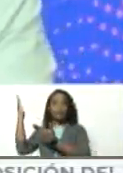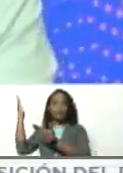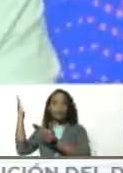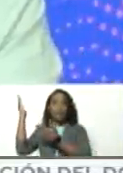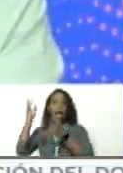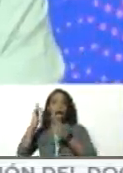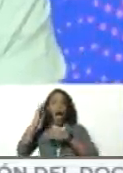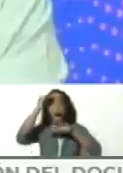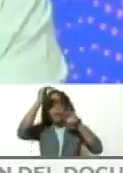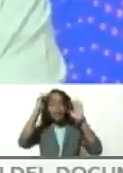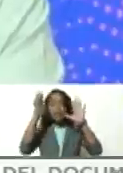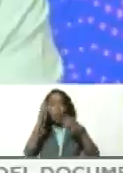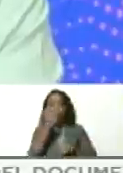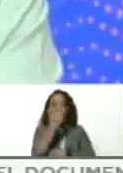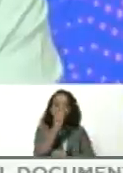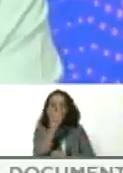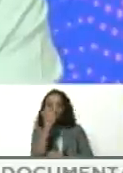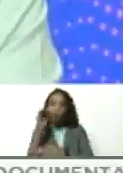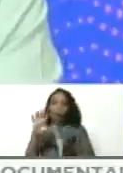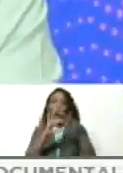espías de la Unión Europea.